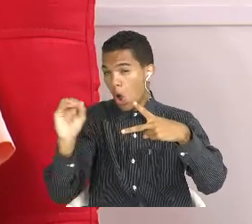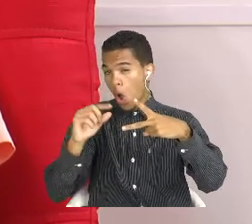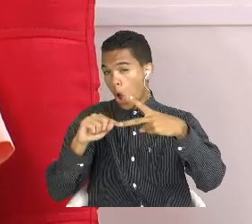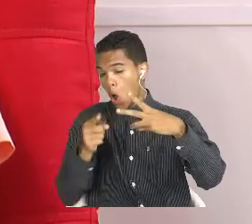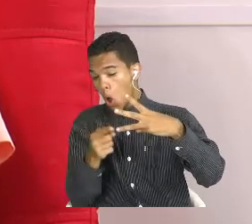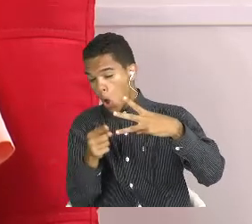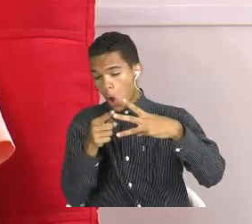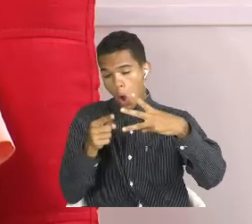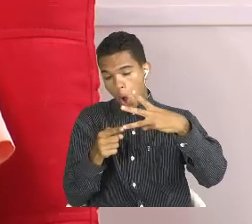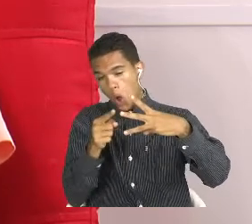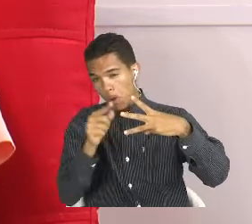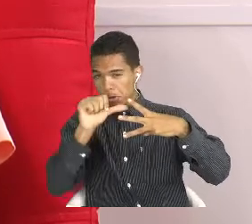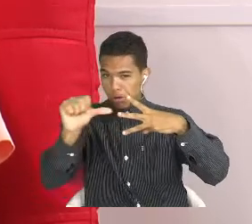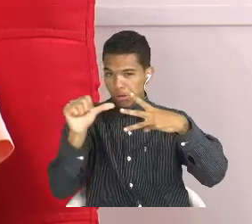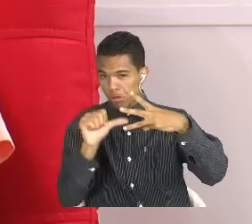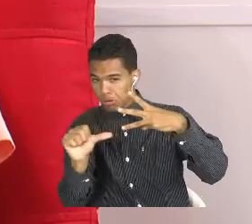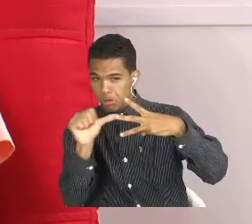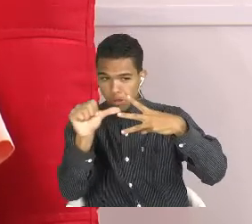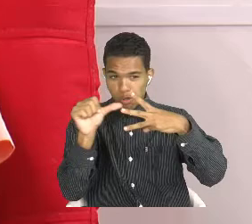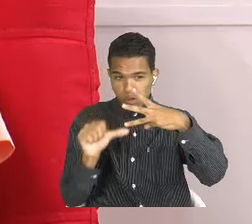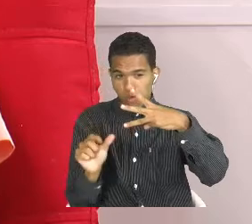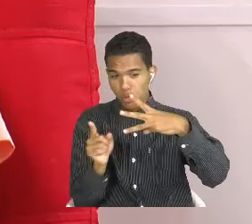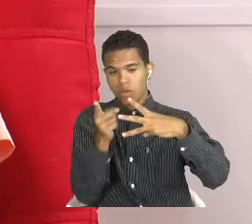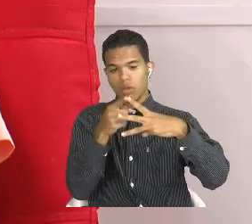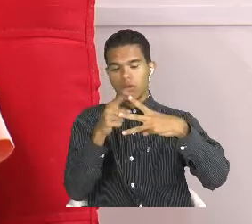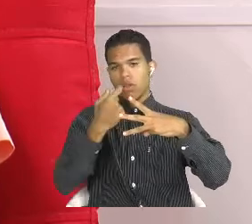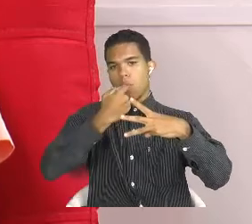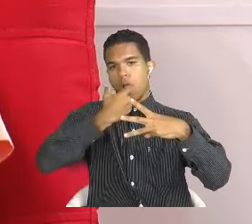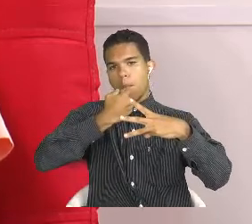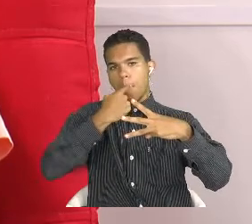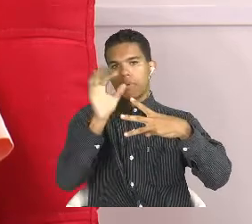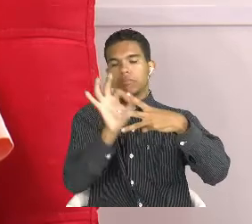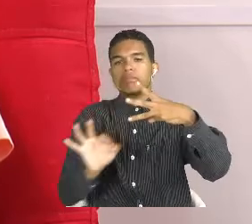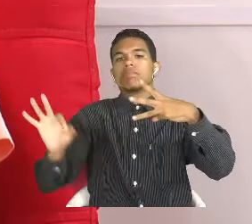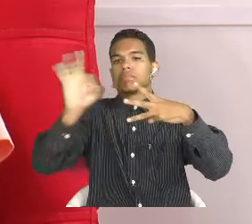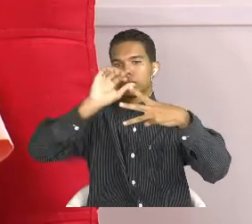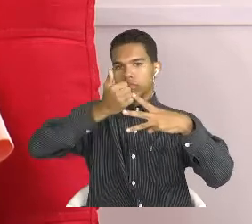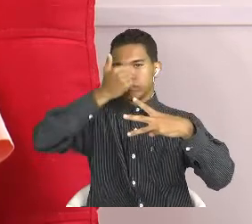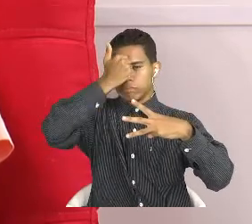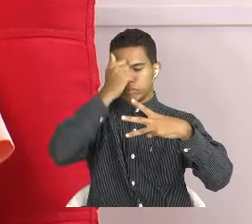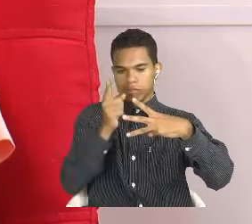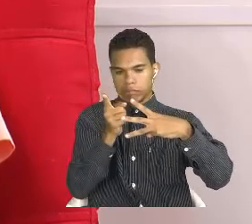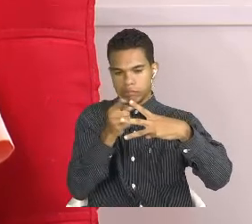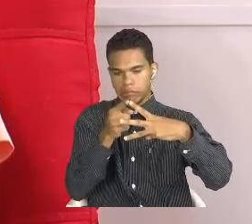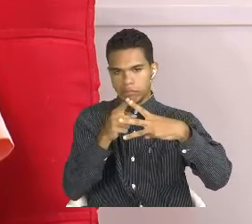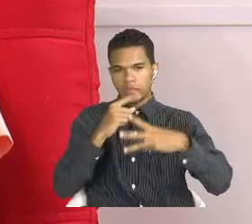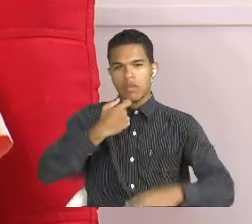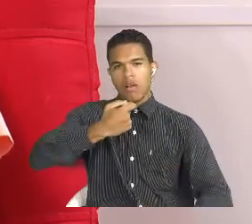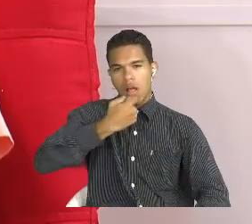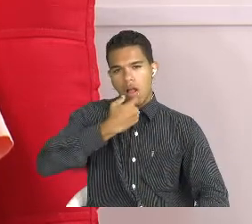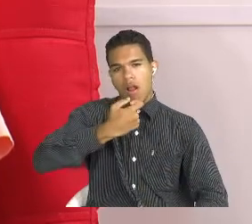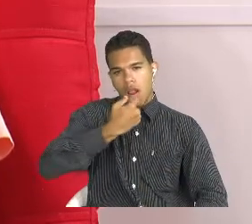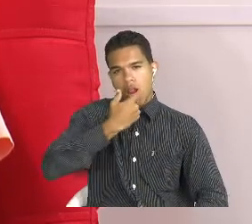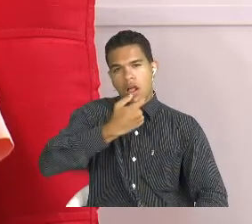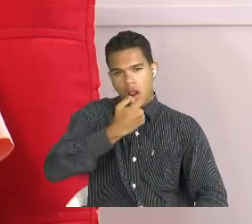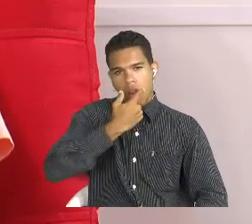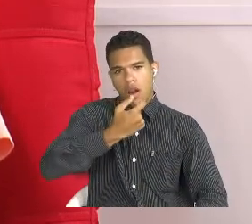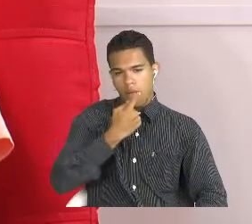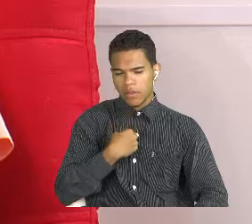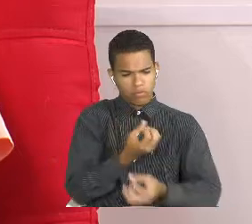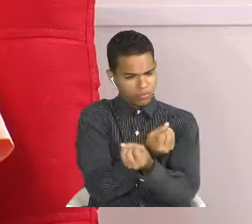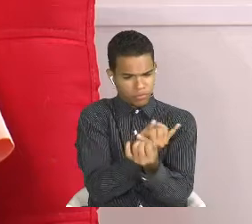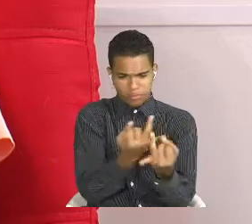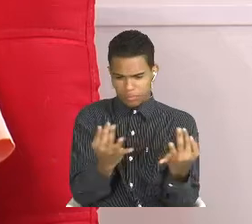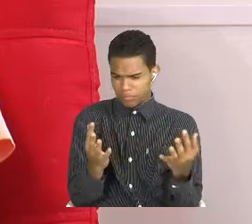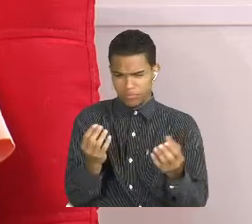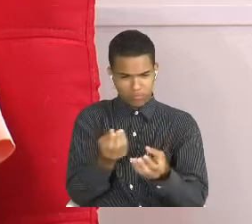el control del glaucoma. El principal y el primer punto para manejar el glaucoma es tratamiento médico, o sea, son colirios de diferentes tipos de